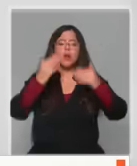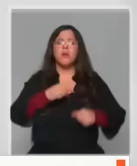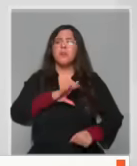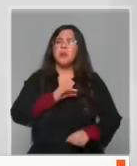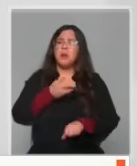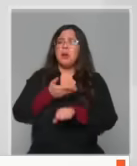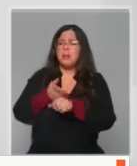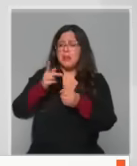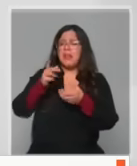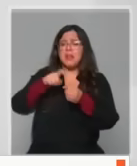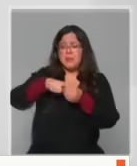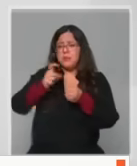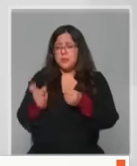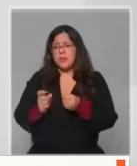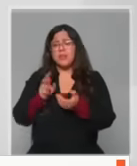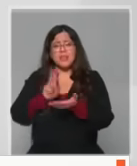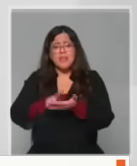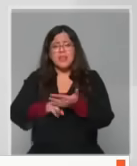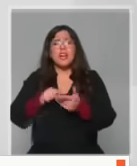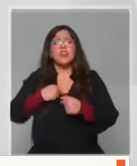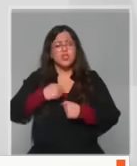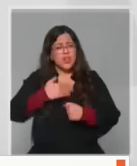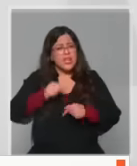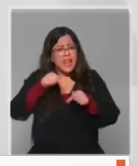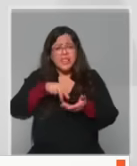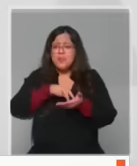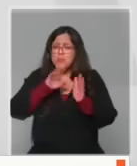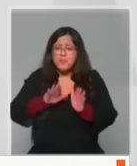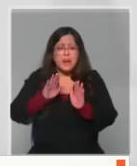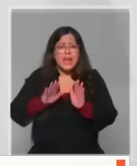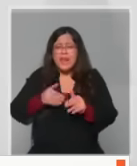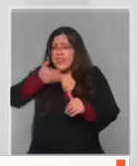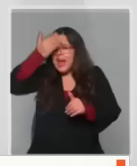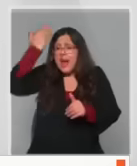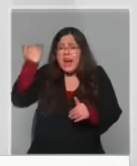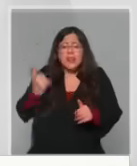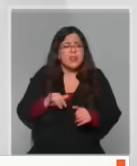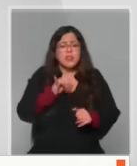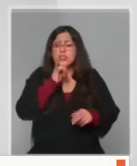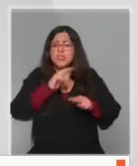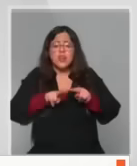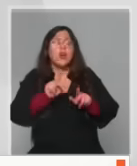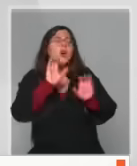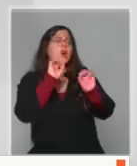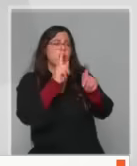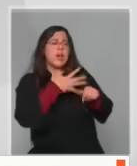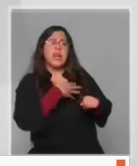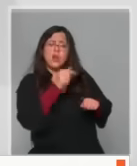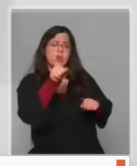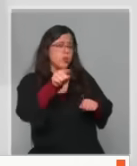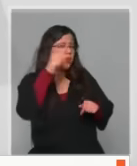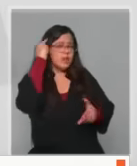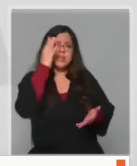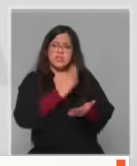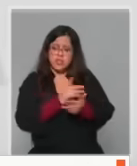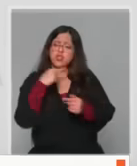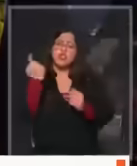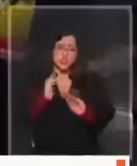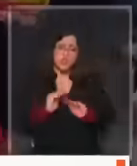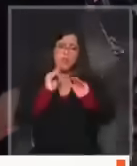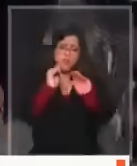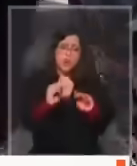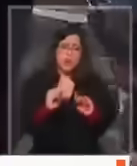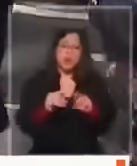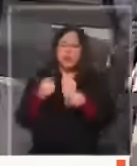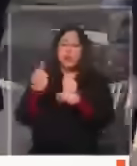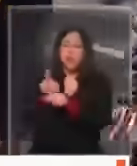pedir la baja en serio ya que esperaba esto hace tanto tiempo no sé qué hacer ya hijo lo que usted quiera aquí todos vamos a apoyarte